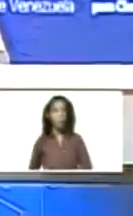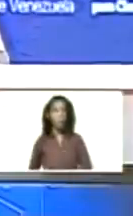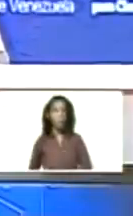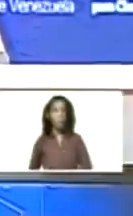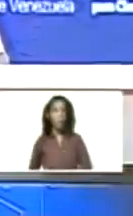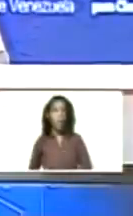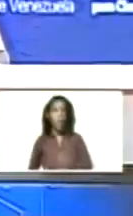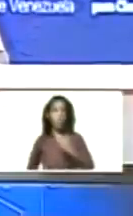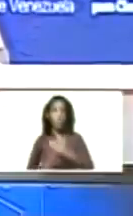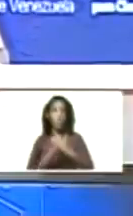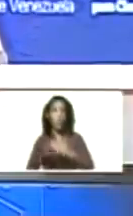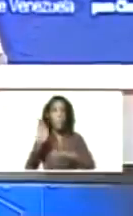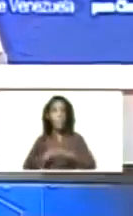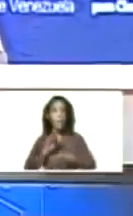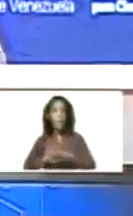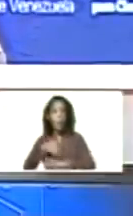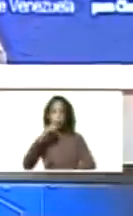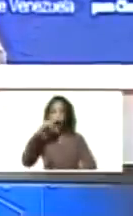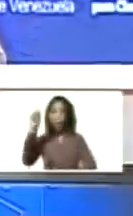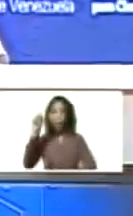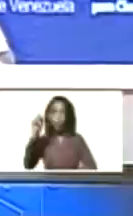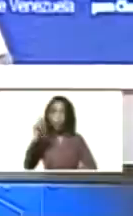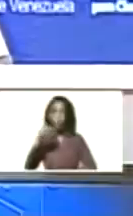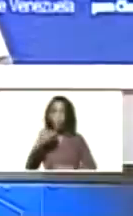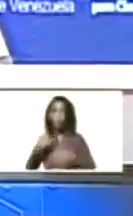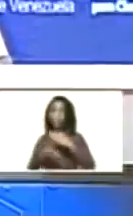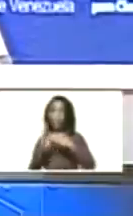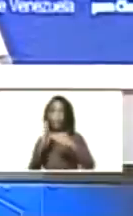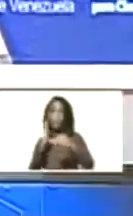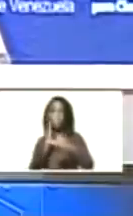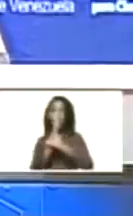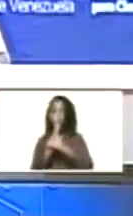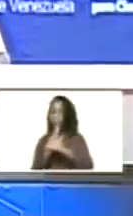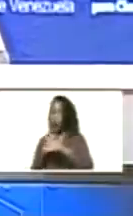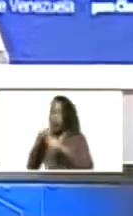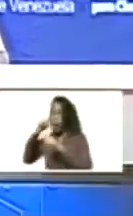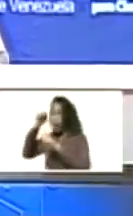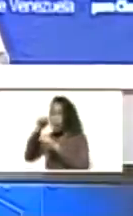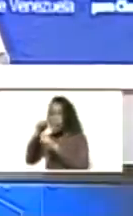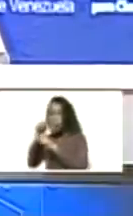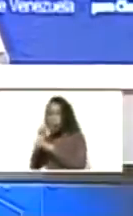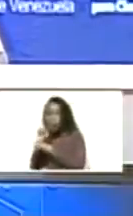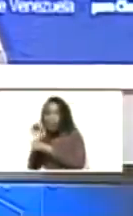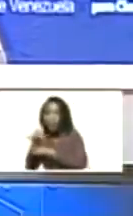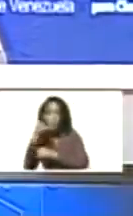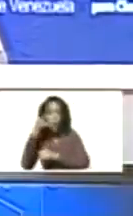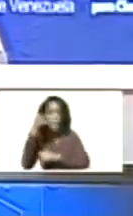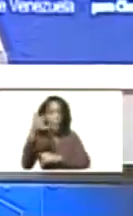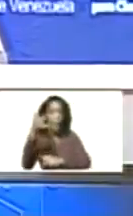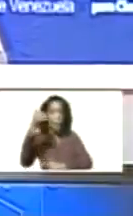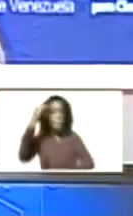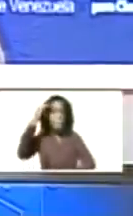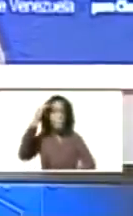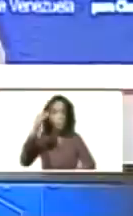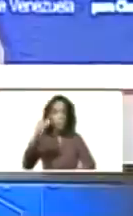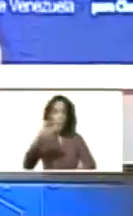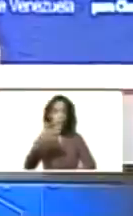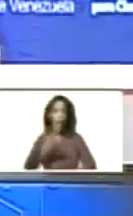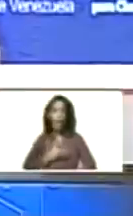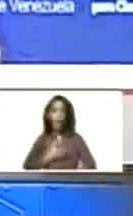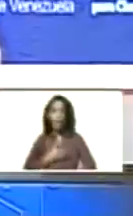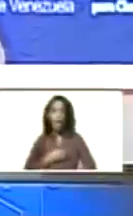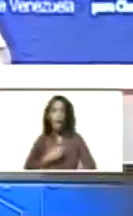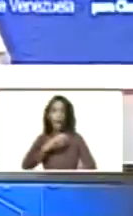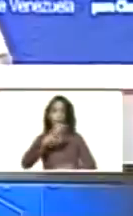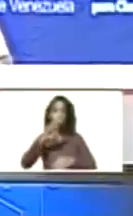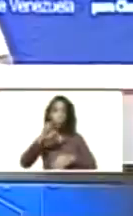Tuvo que pasar Maduro, pararse, tomar el video, llamar a la alcaldesa, y en cuestión de 12